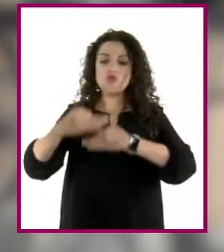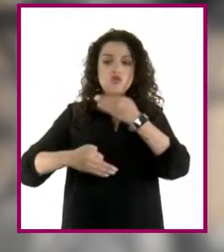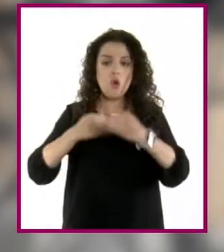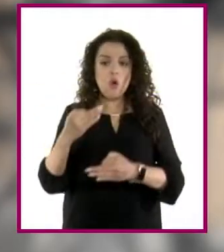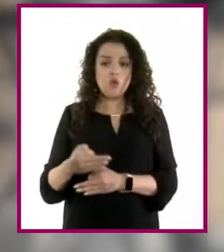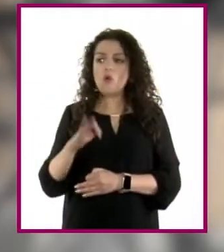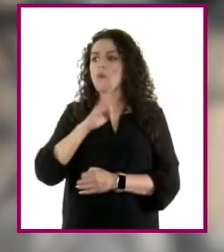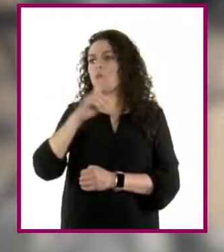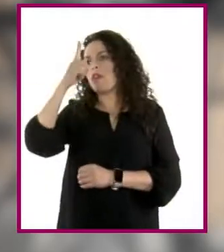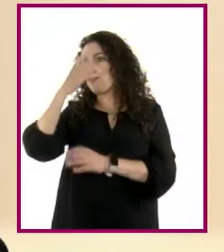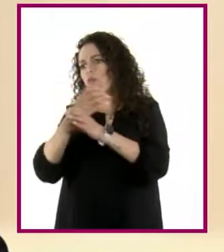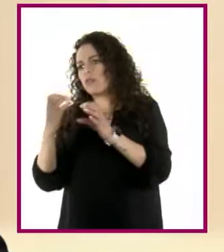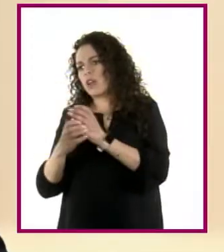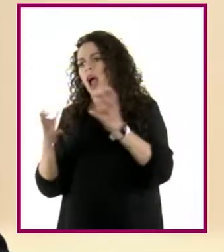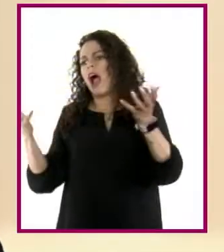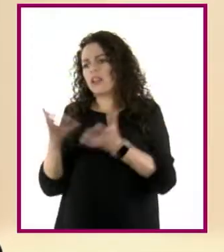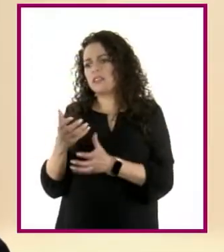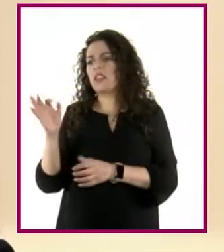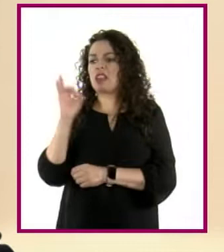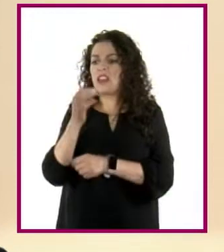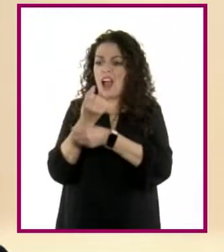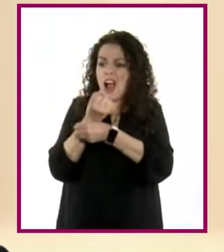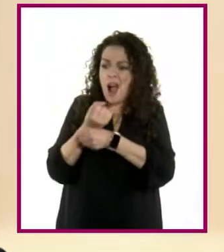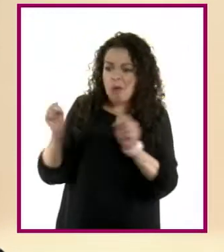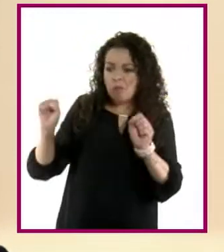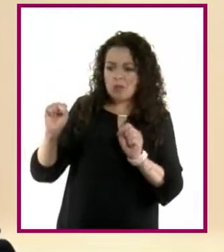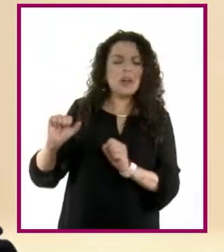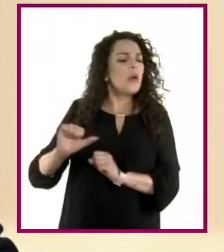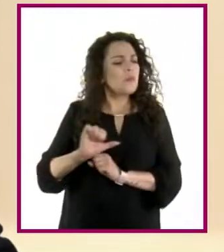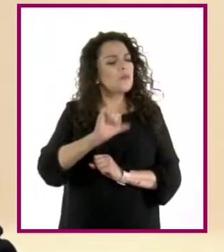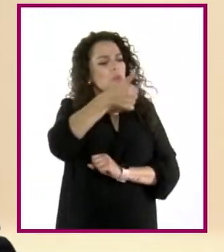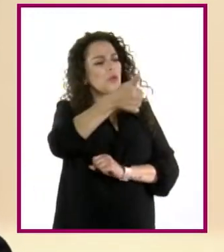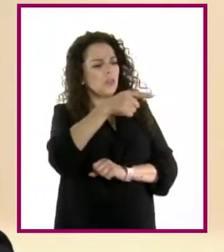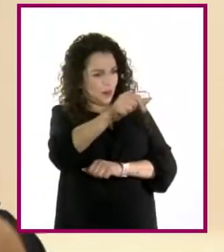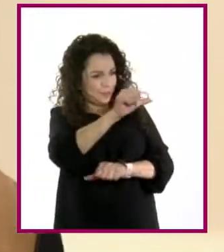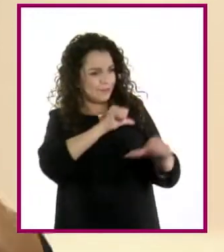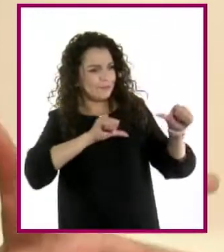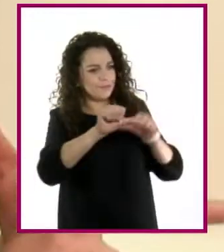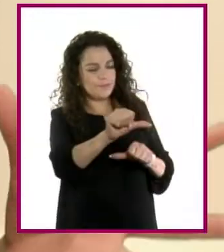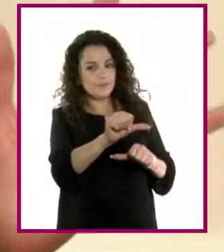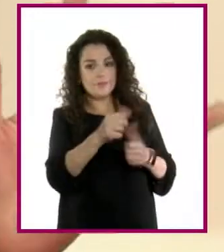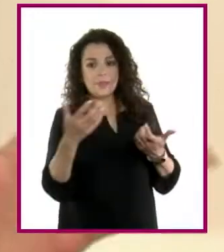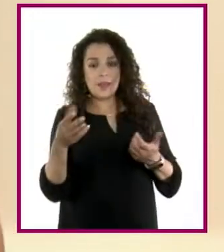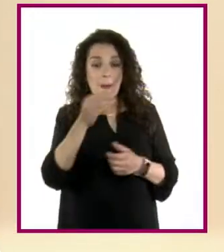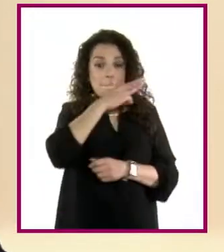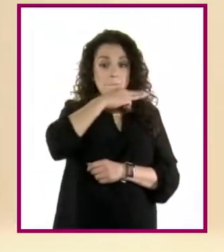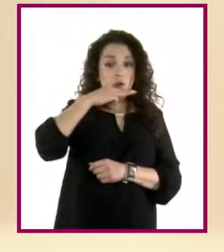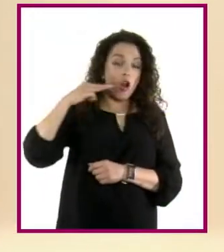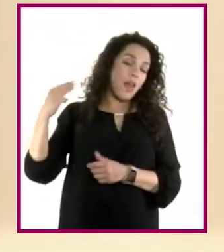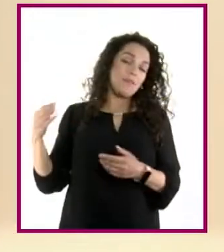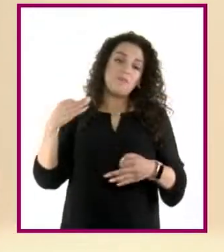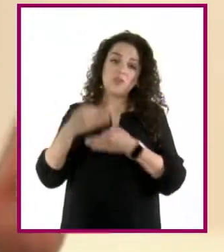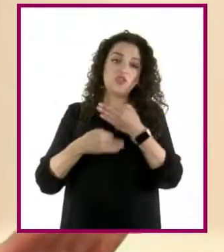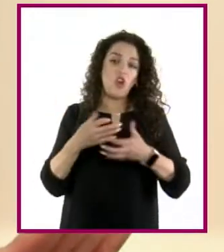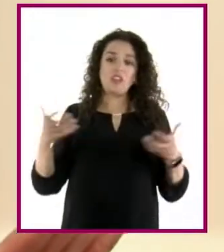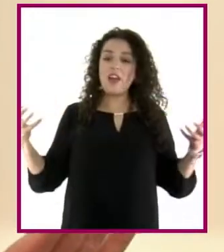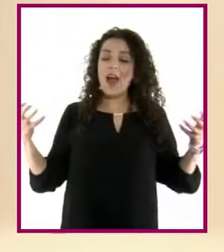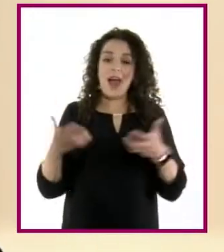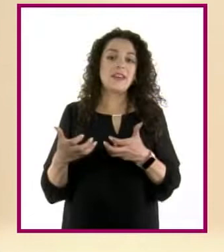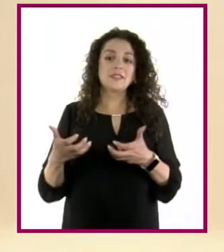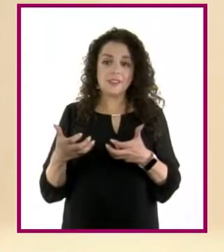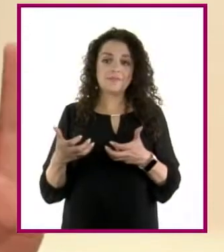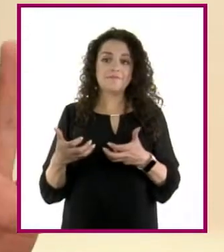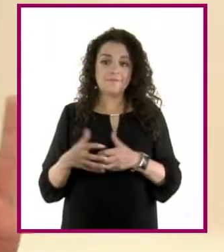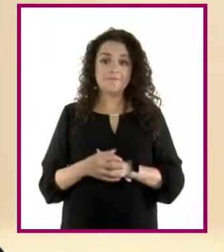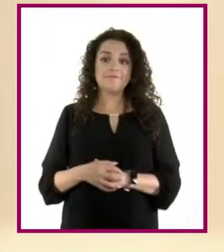una cosa, pero si se aburre, puede cambiar lo que hace con otra. Y al final, el mole es de todas y para todas. Y por supuesto